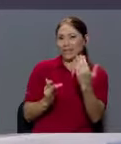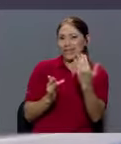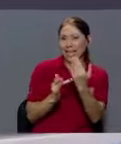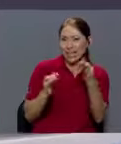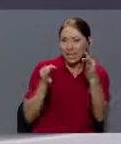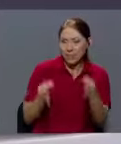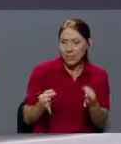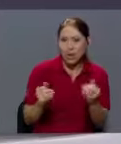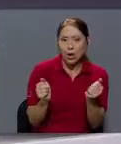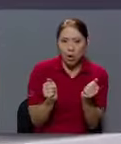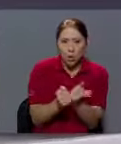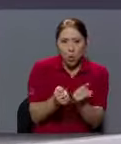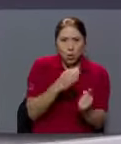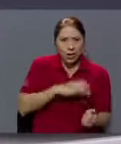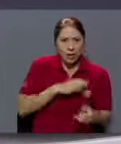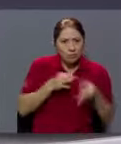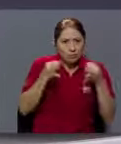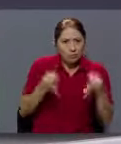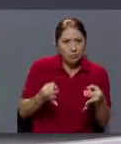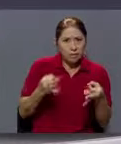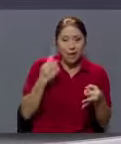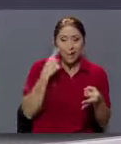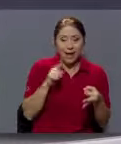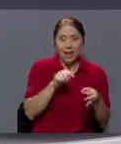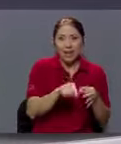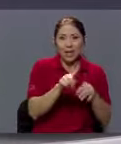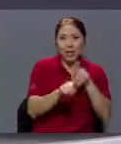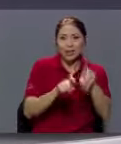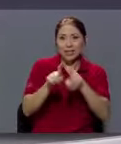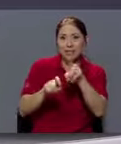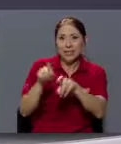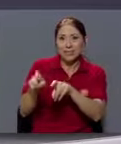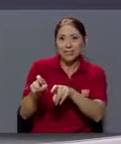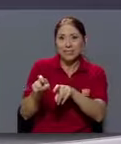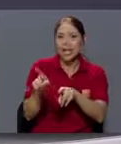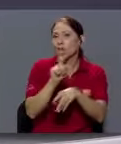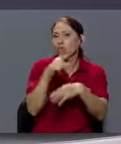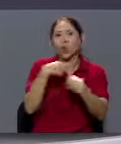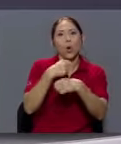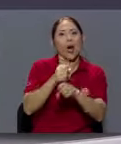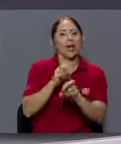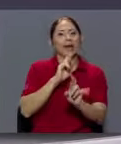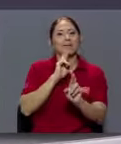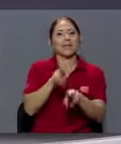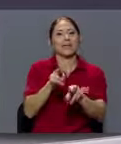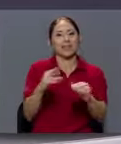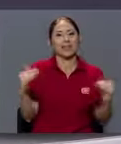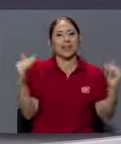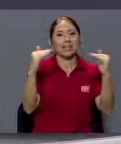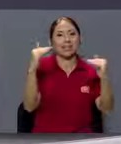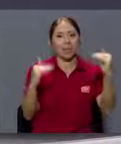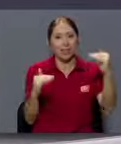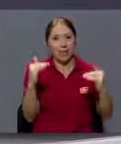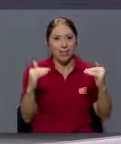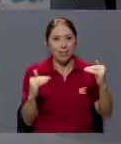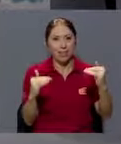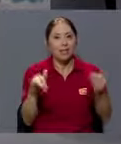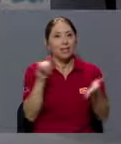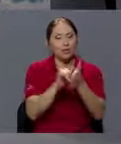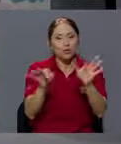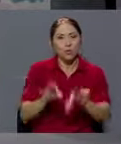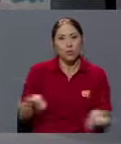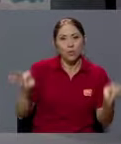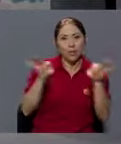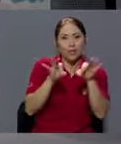psicométricos científicamente para que los ítems no sean generadores de desigualdad, Sí, y eso es muy importante. Sí, eso lo tenemos